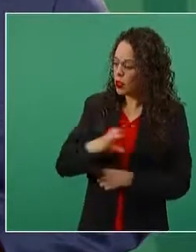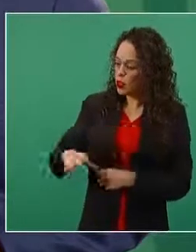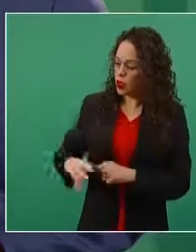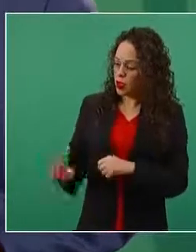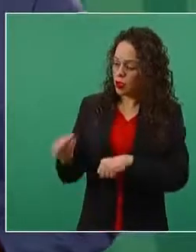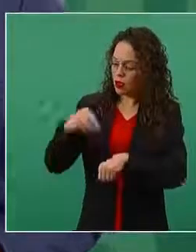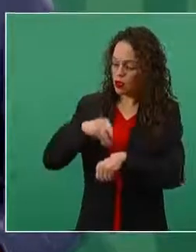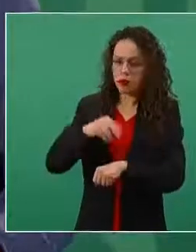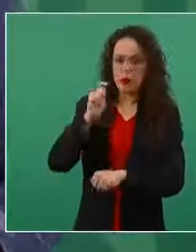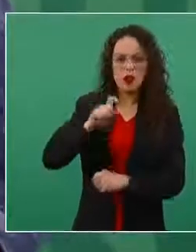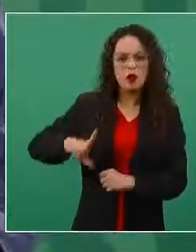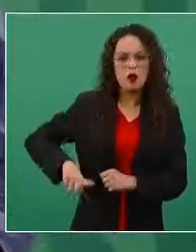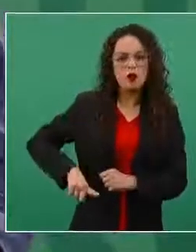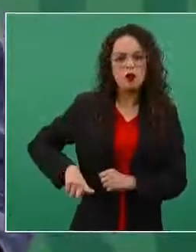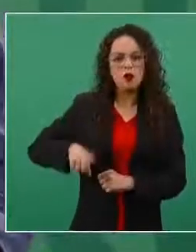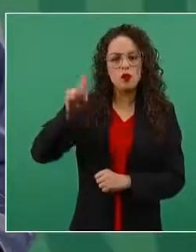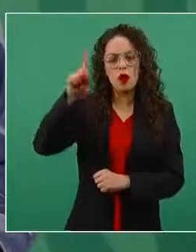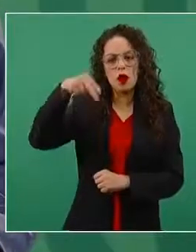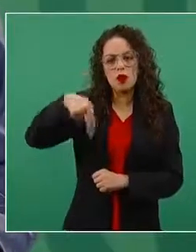León.